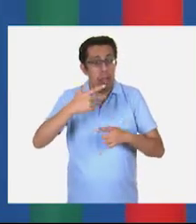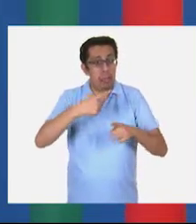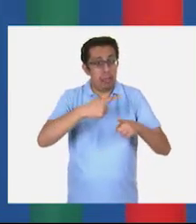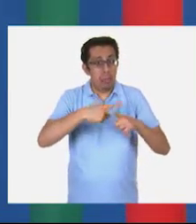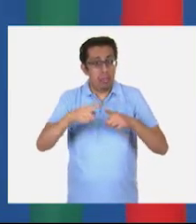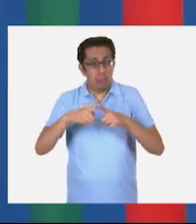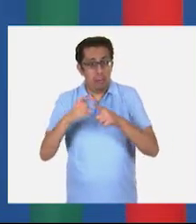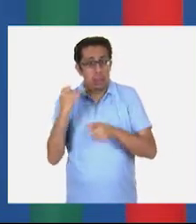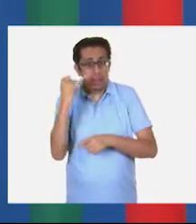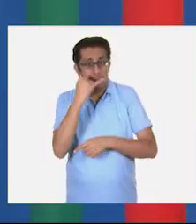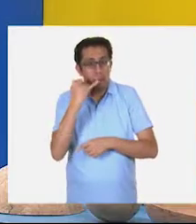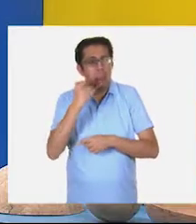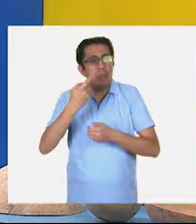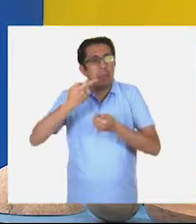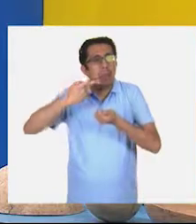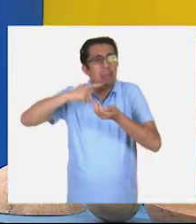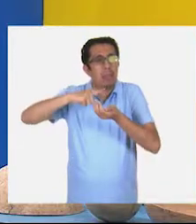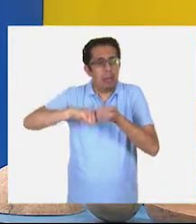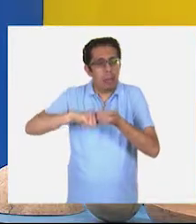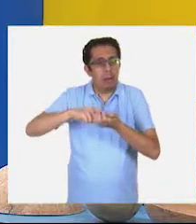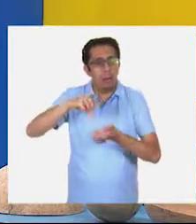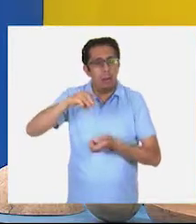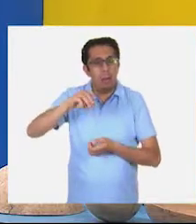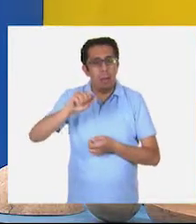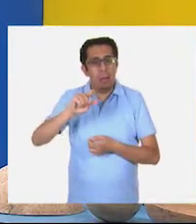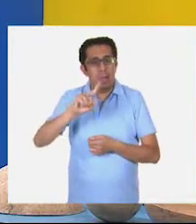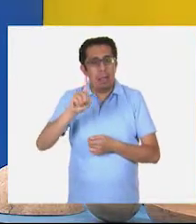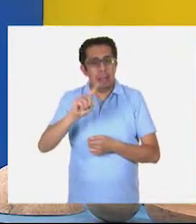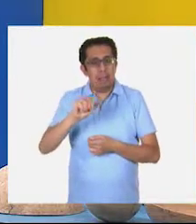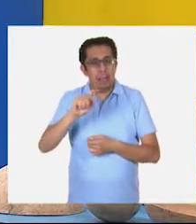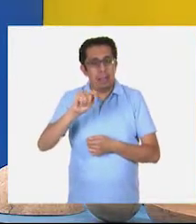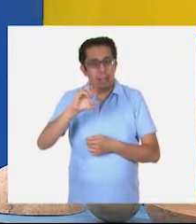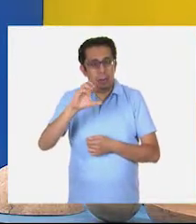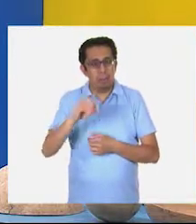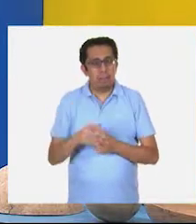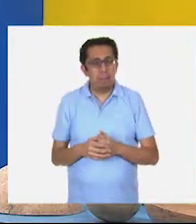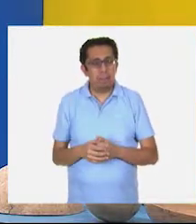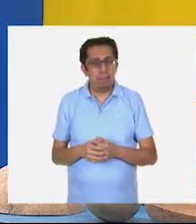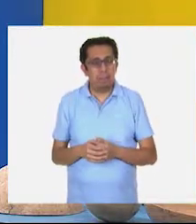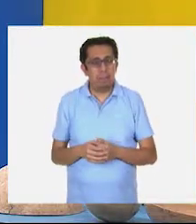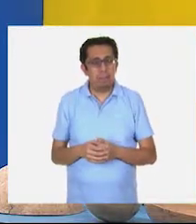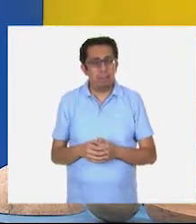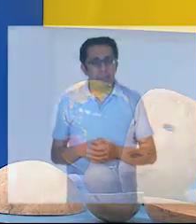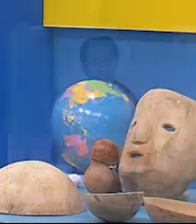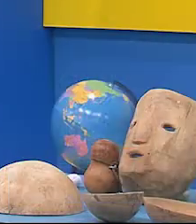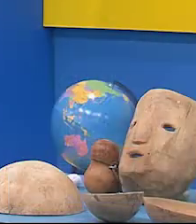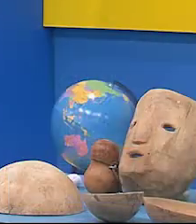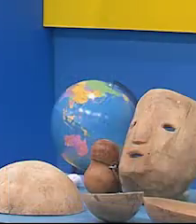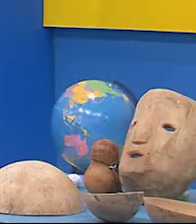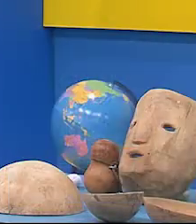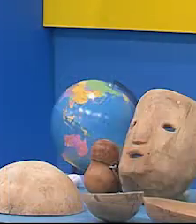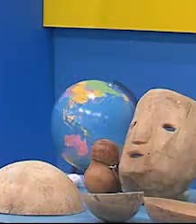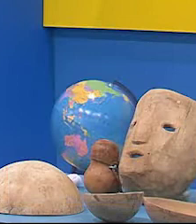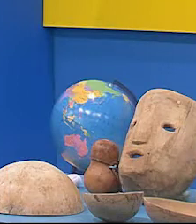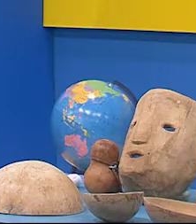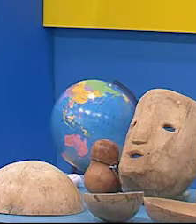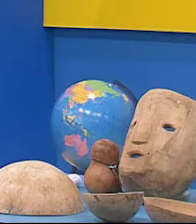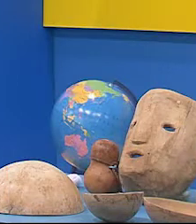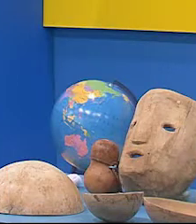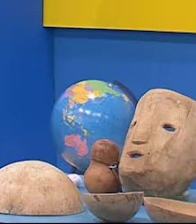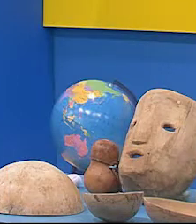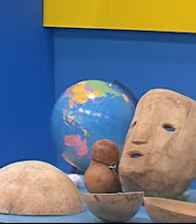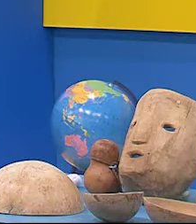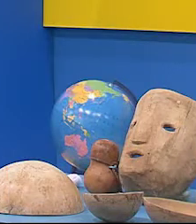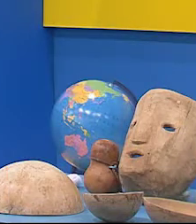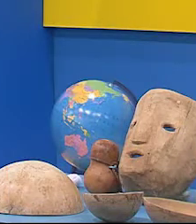idioma mazateco. Avina, arrecho, kikuyotinina, kikichito, rechonina. Tinchi